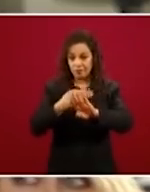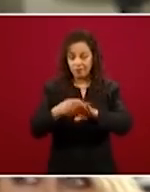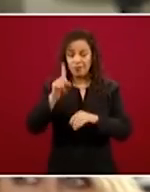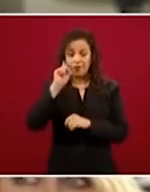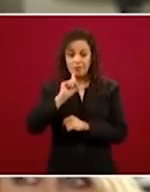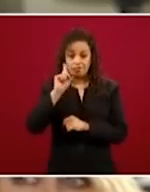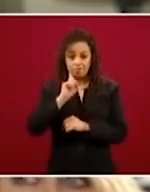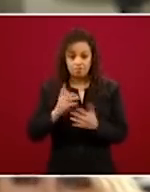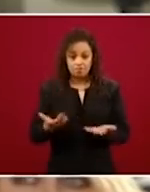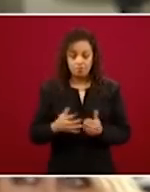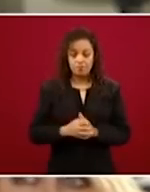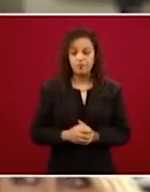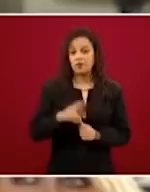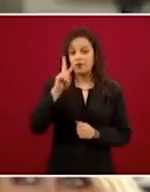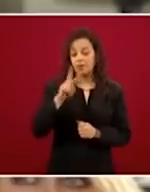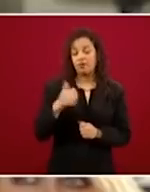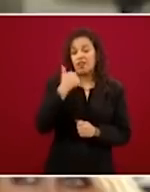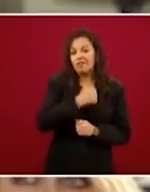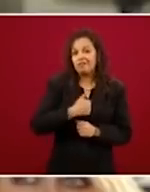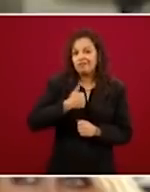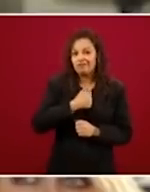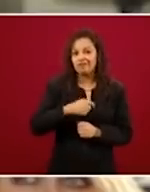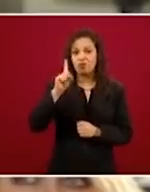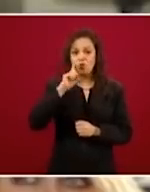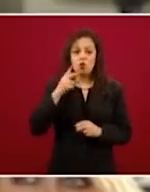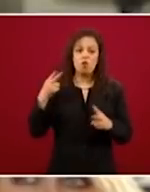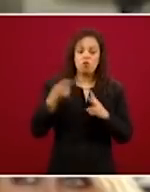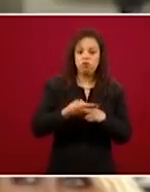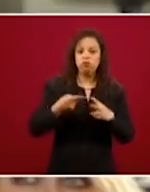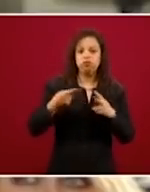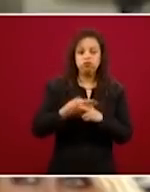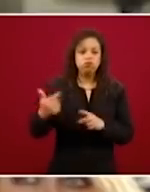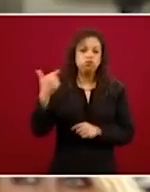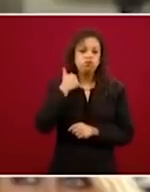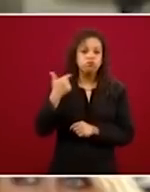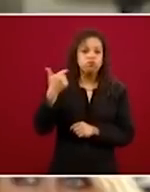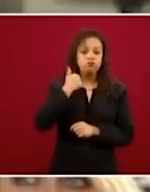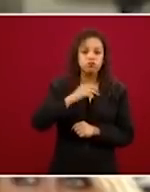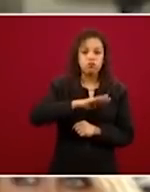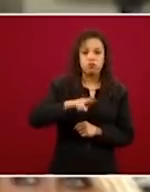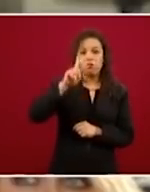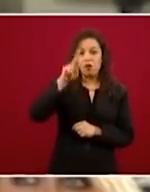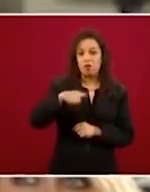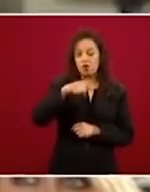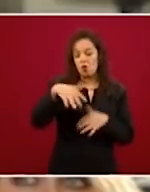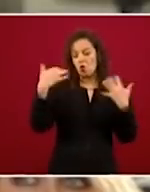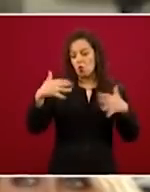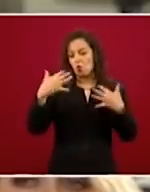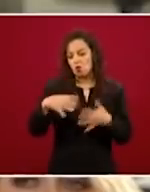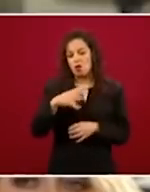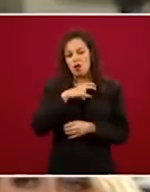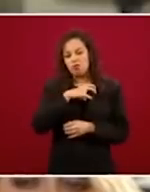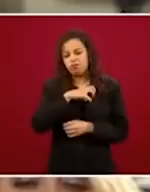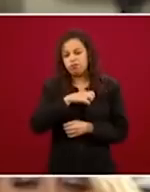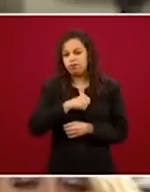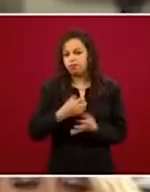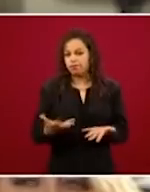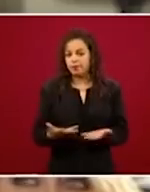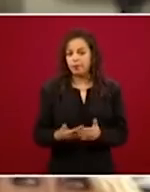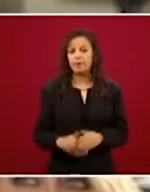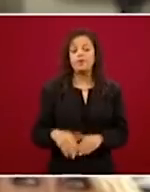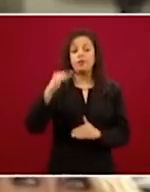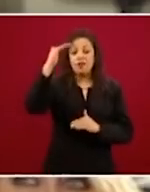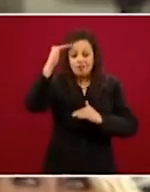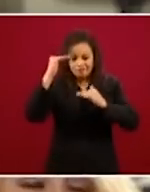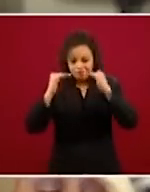lamentable no solamente los feminicidios que también pues es obviamente la parte más trágica la desigualdad por ejemplo es común que todas